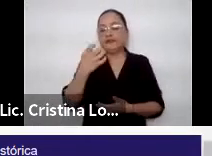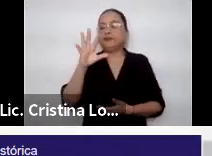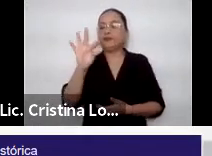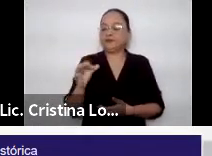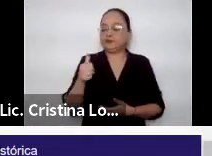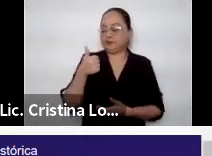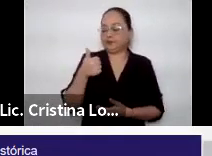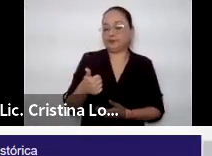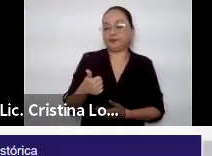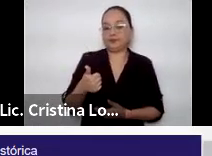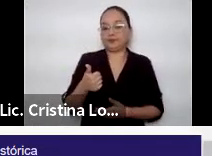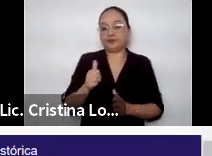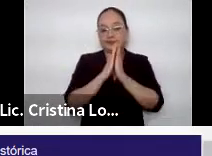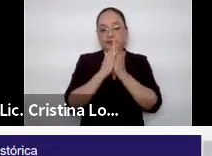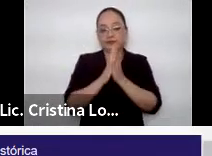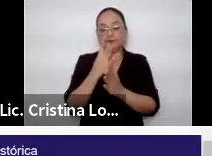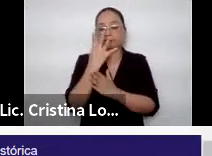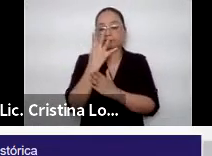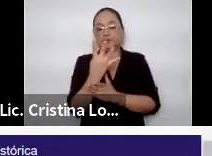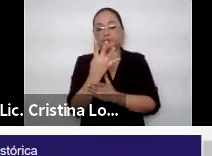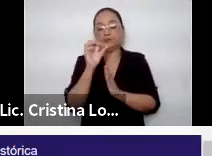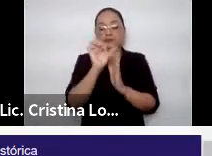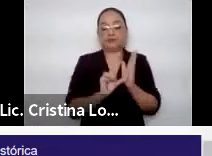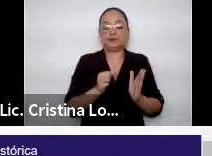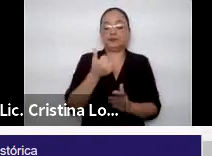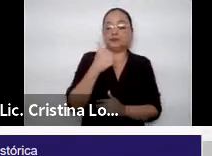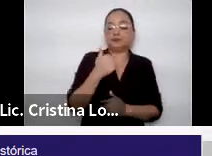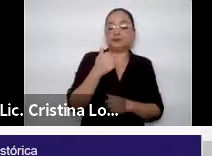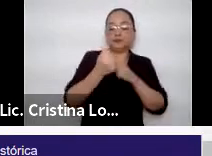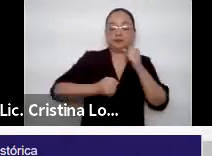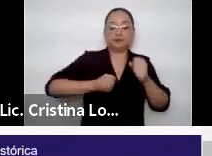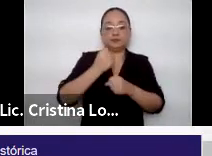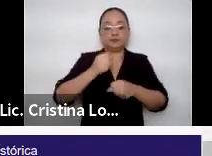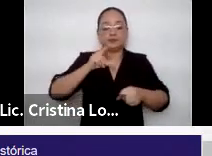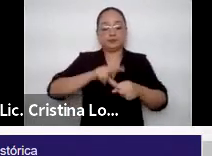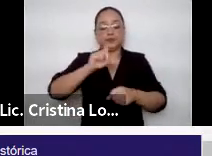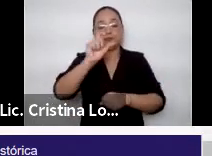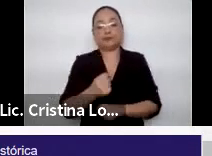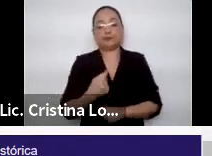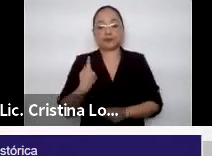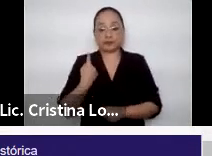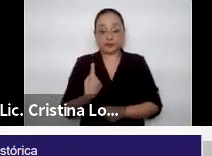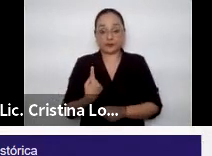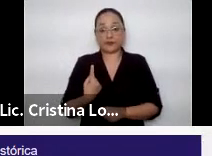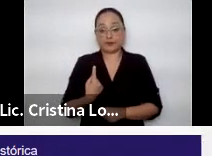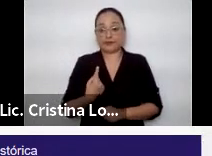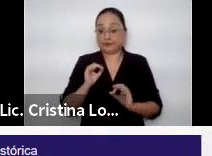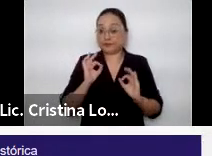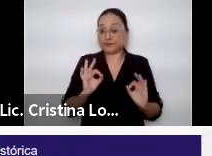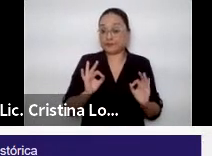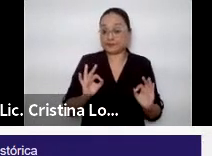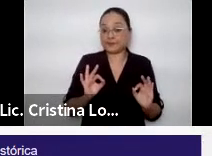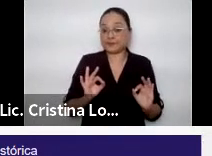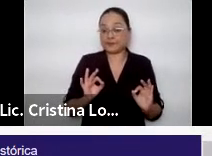3546 del libro cuarto, agosto de 2021, ¿correcto? Que es donde